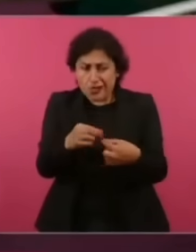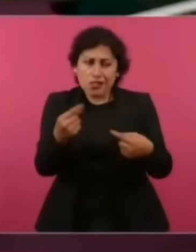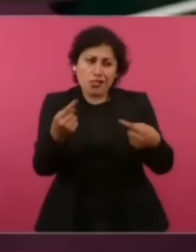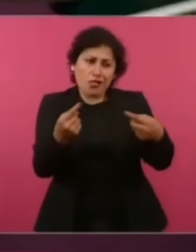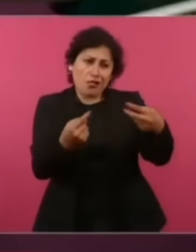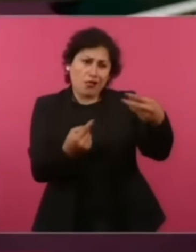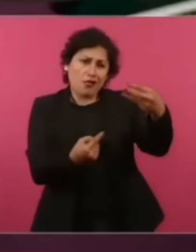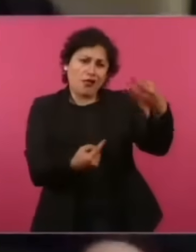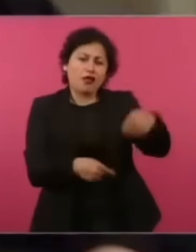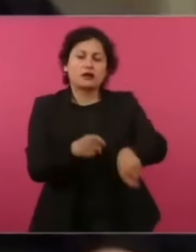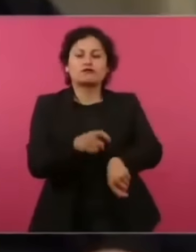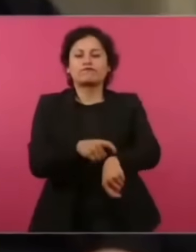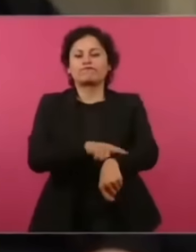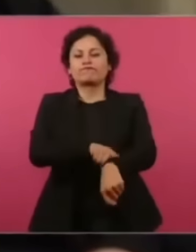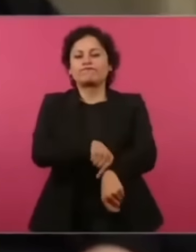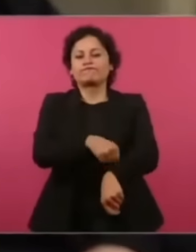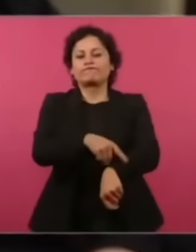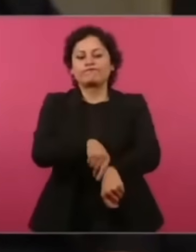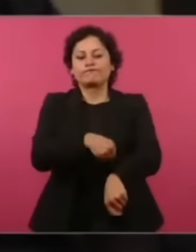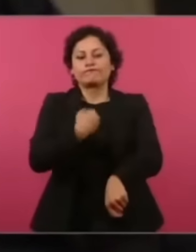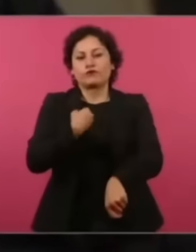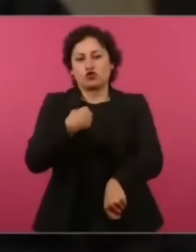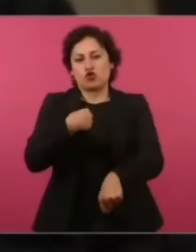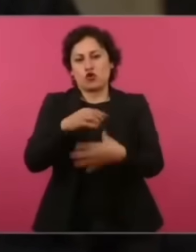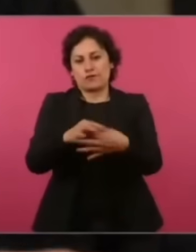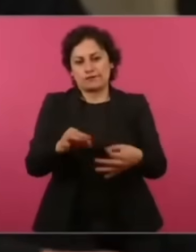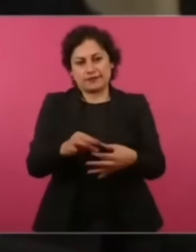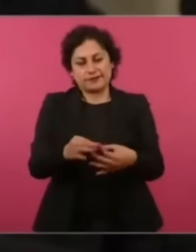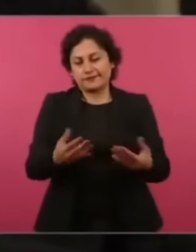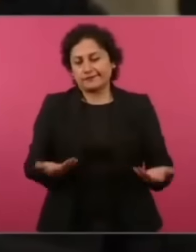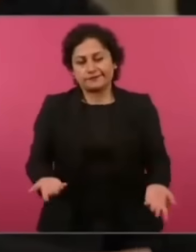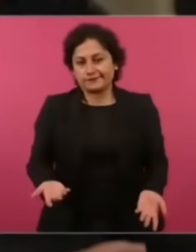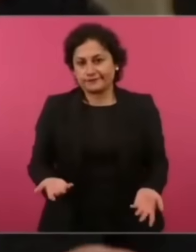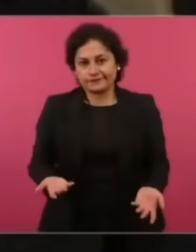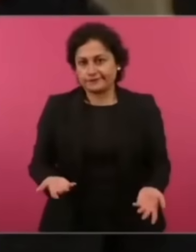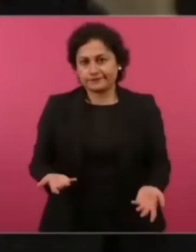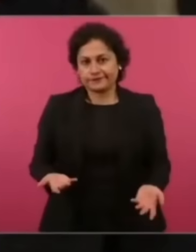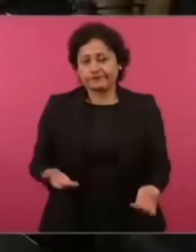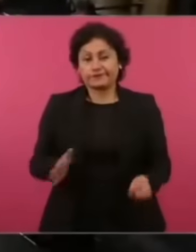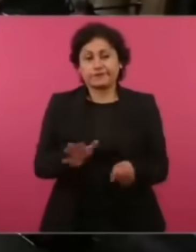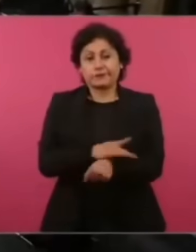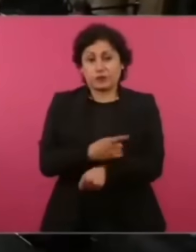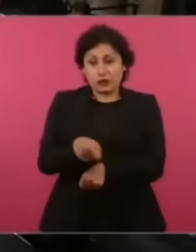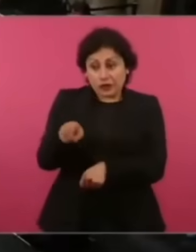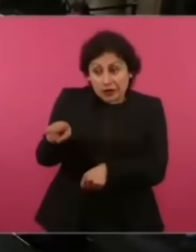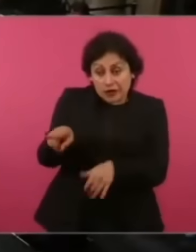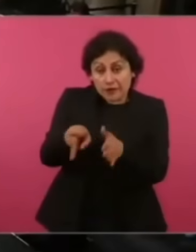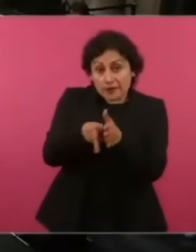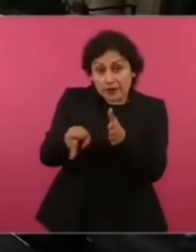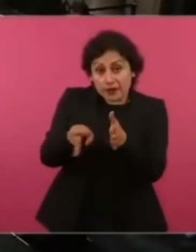tiempo informando de las relaciones